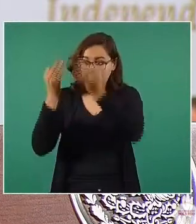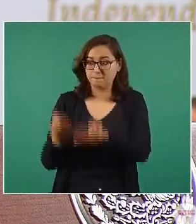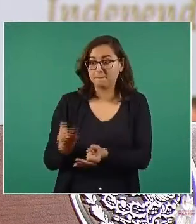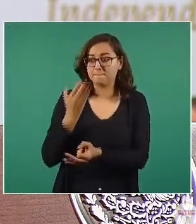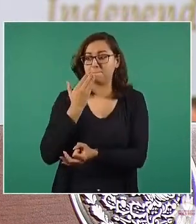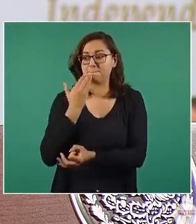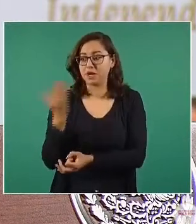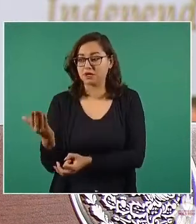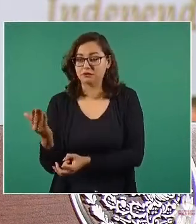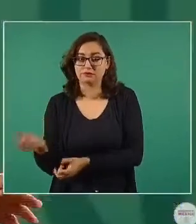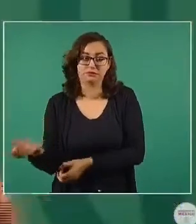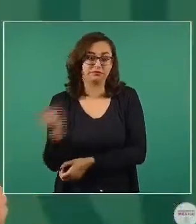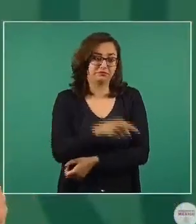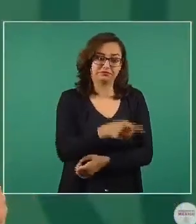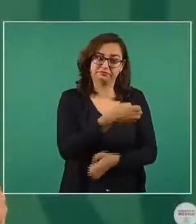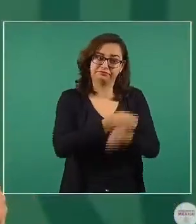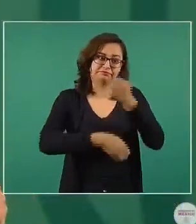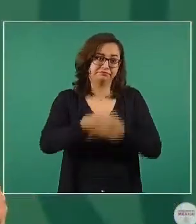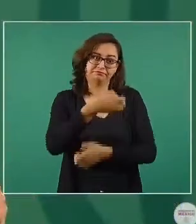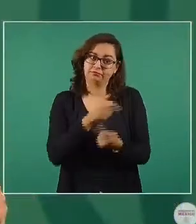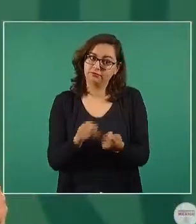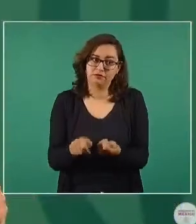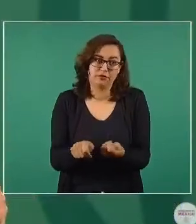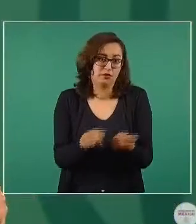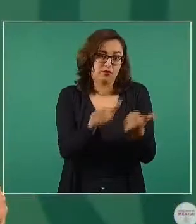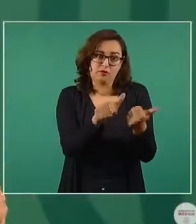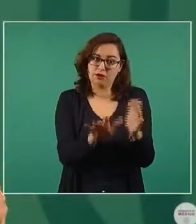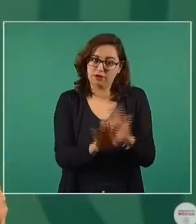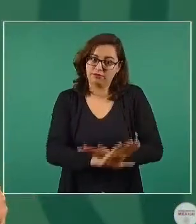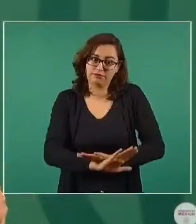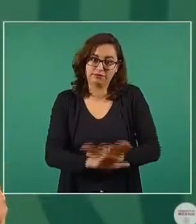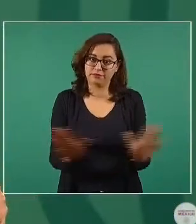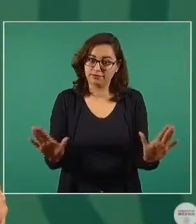legalmente, pues hay que respetar el fallo.